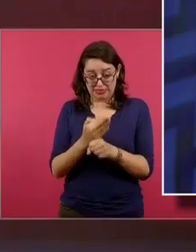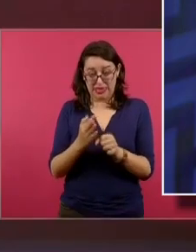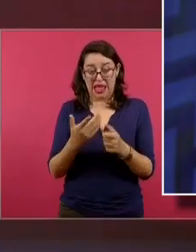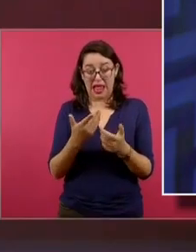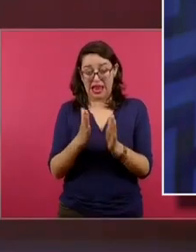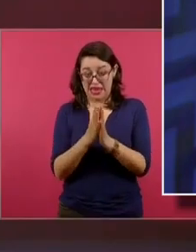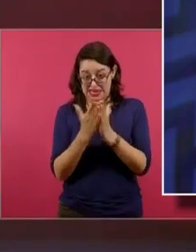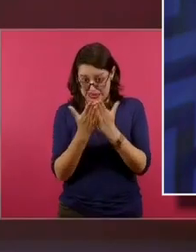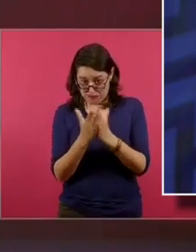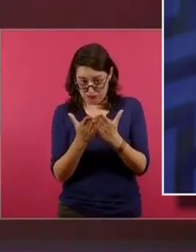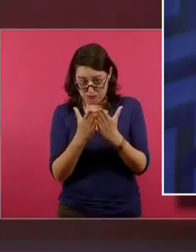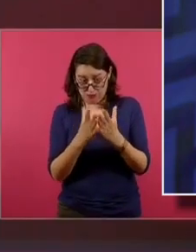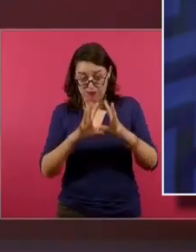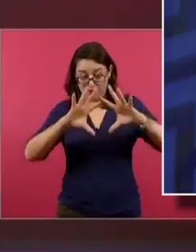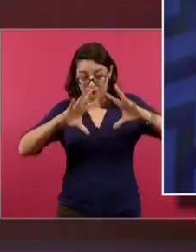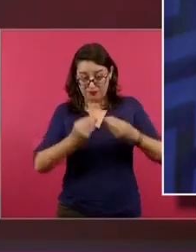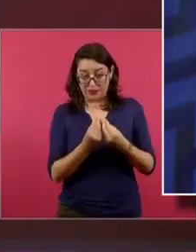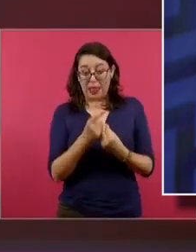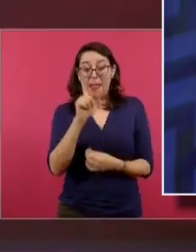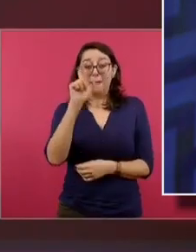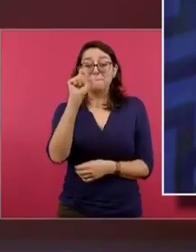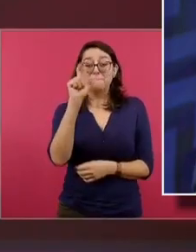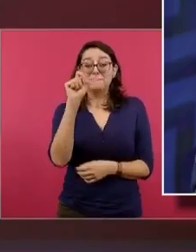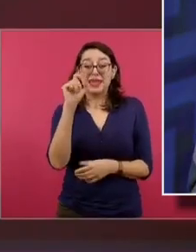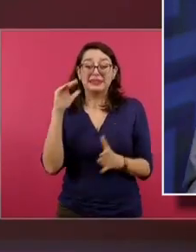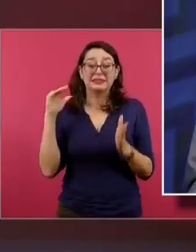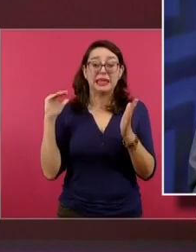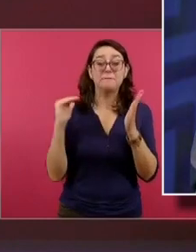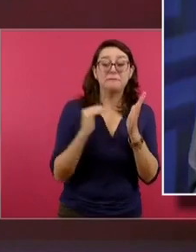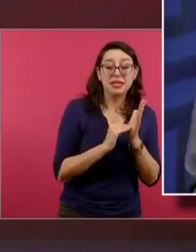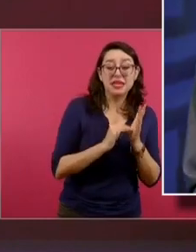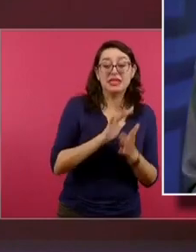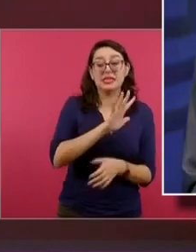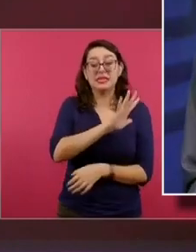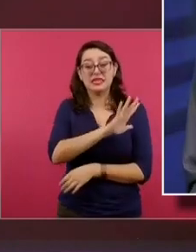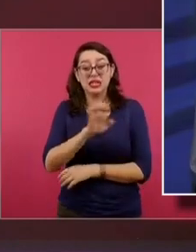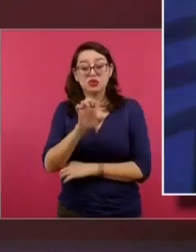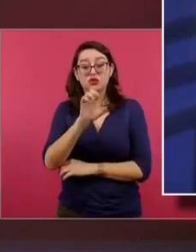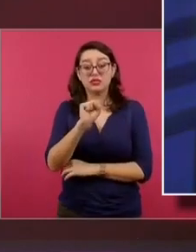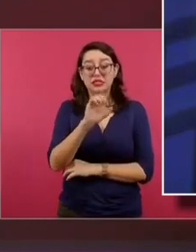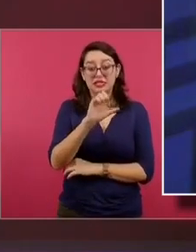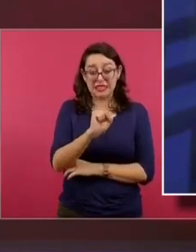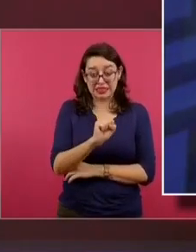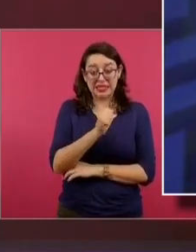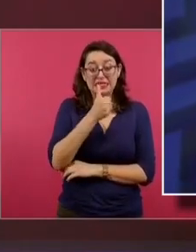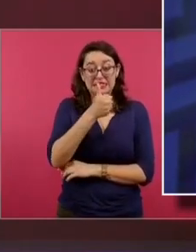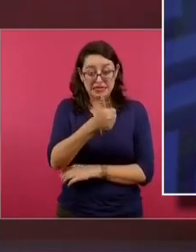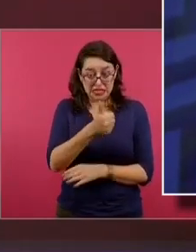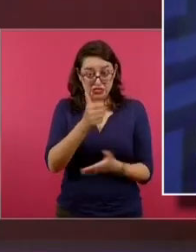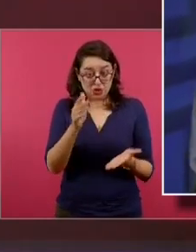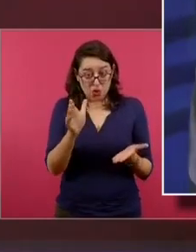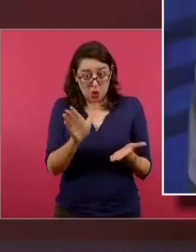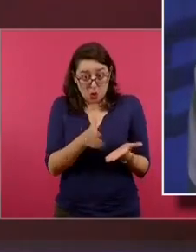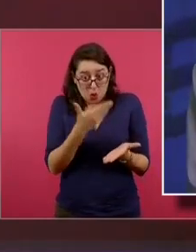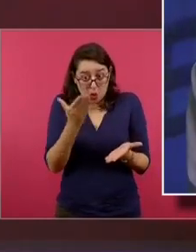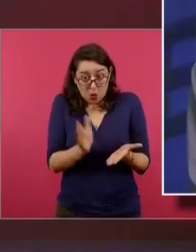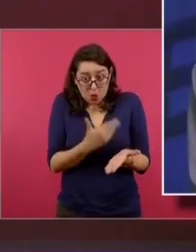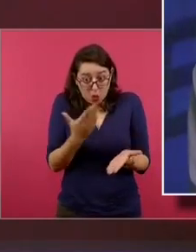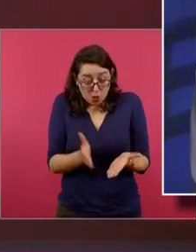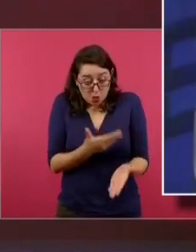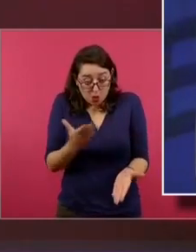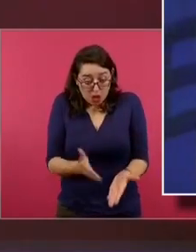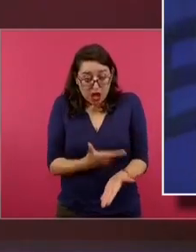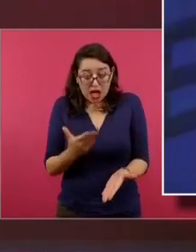vean así, como material didáctico. No es la Biblia, estos libros de texto. Y tienen que estar muy, muy pendientes los